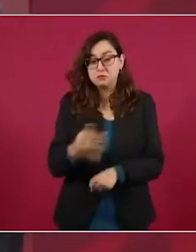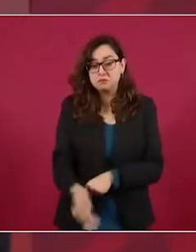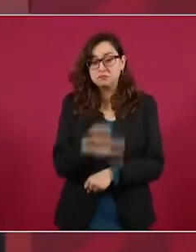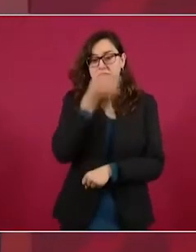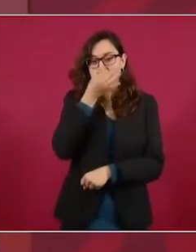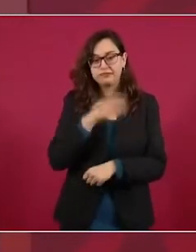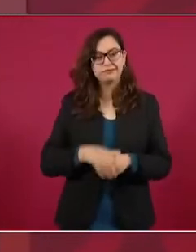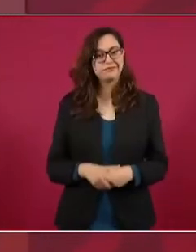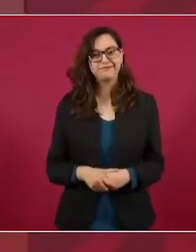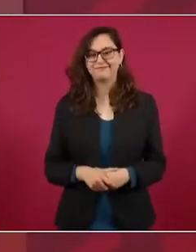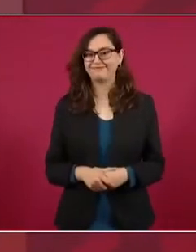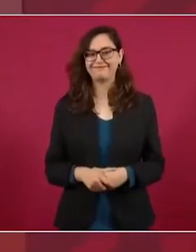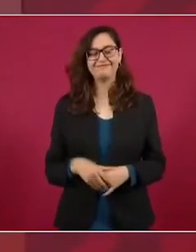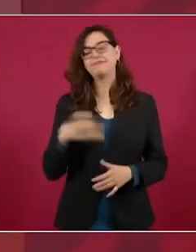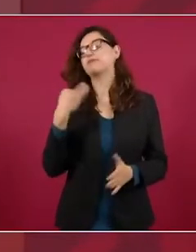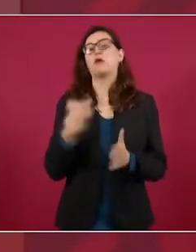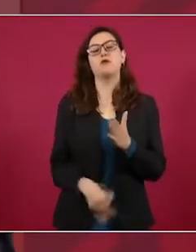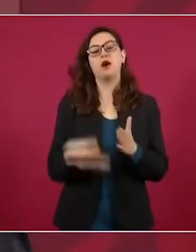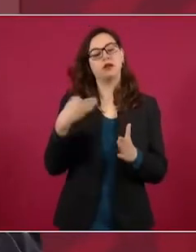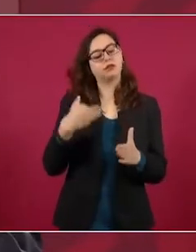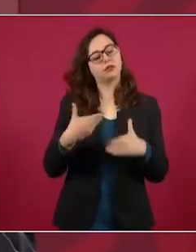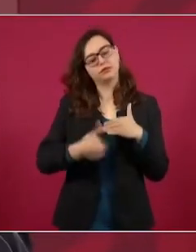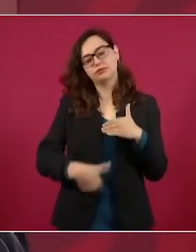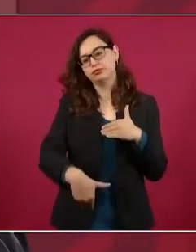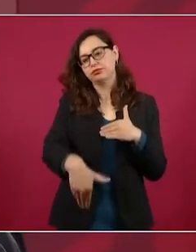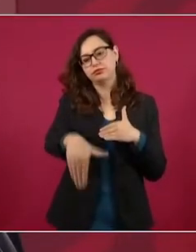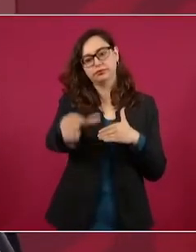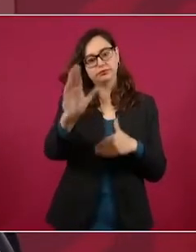tiempo, fueron 36 años.